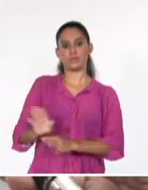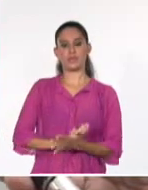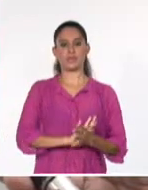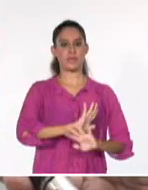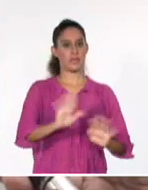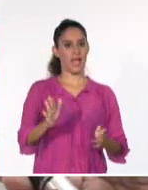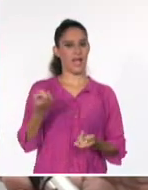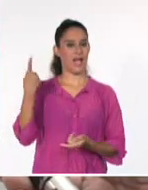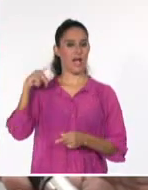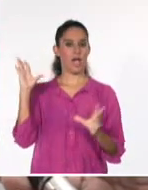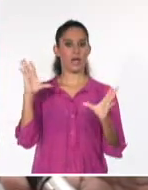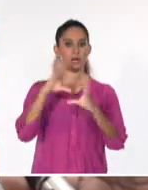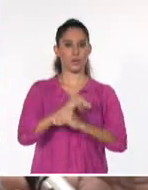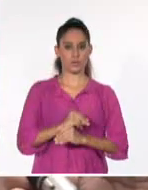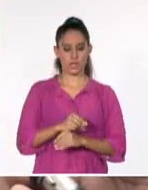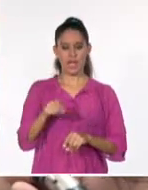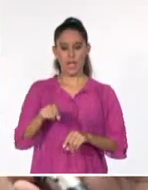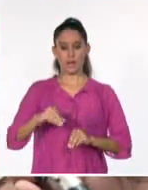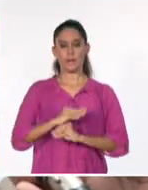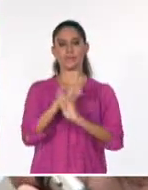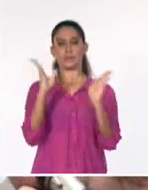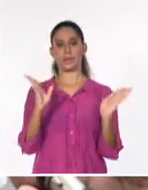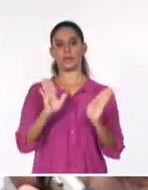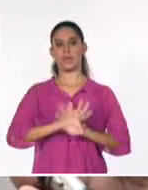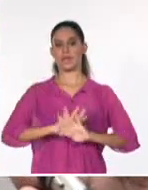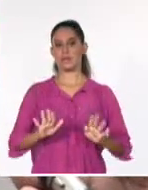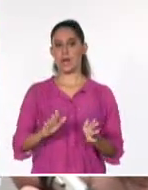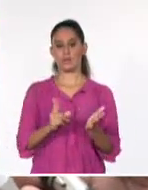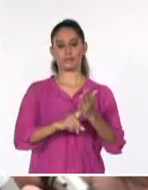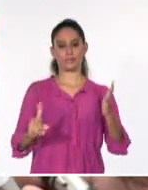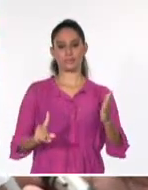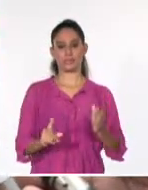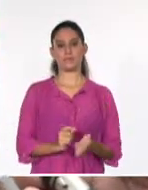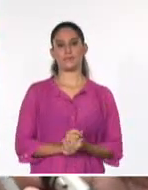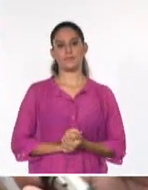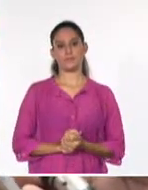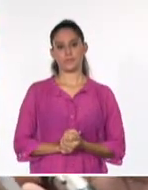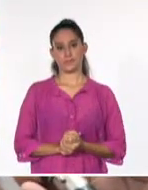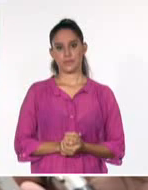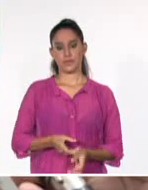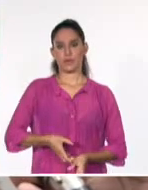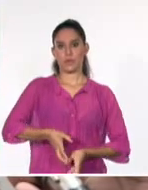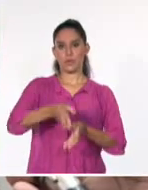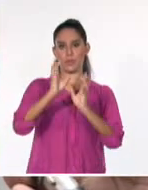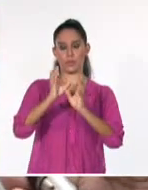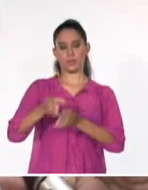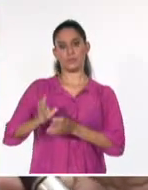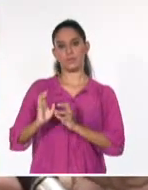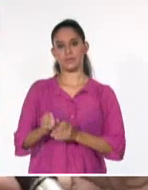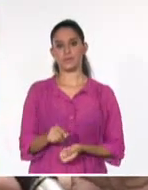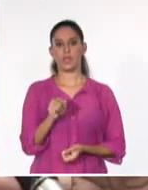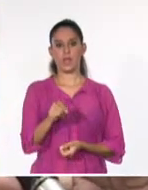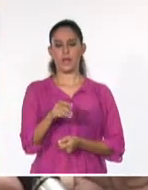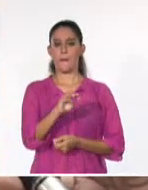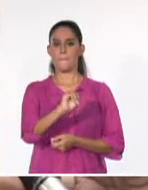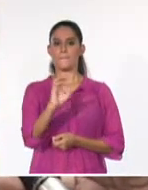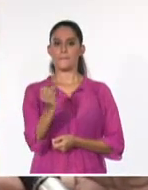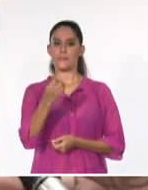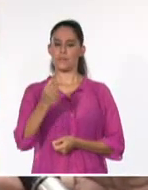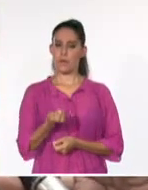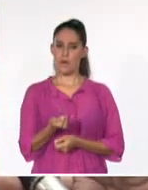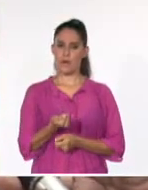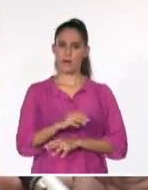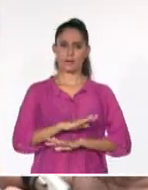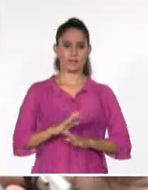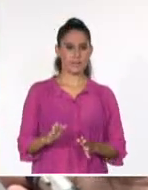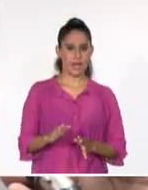ya en horario de la mañana. En el caso de MOA, ya también en el día de hoy vamos a tener solucionado el tema del